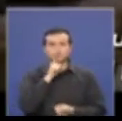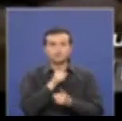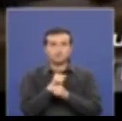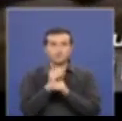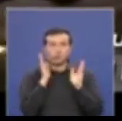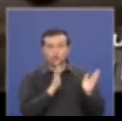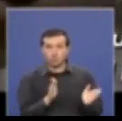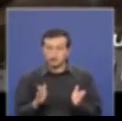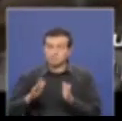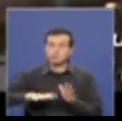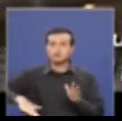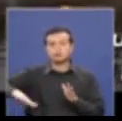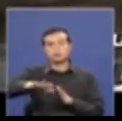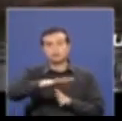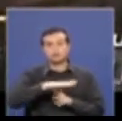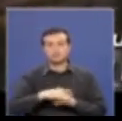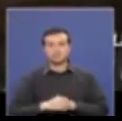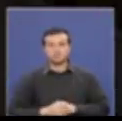Reordenar el gasto.